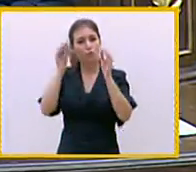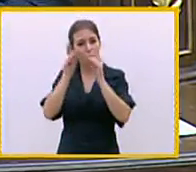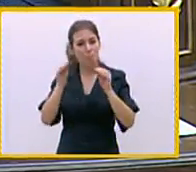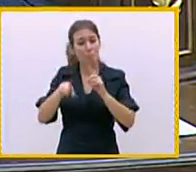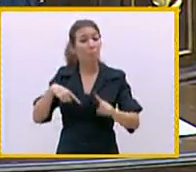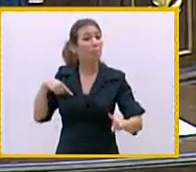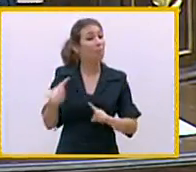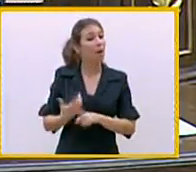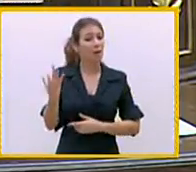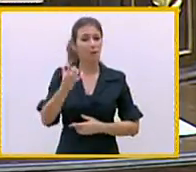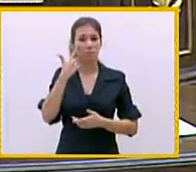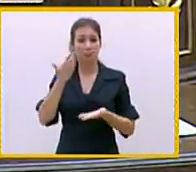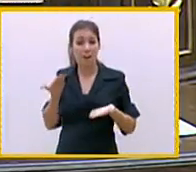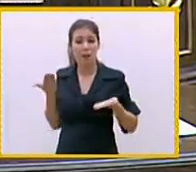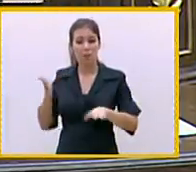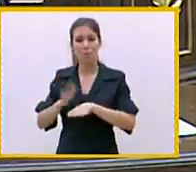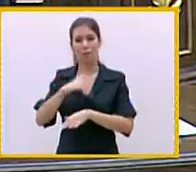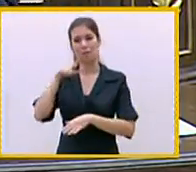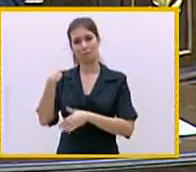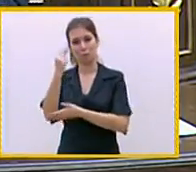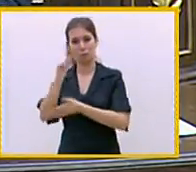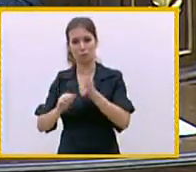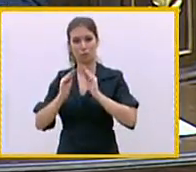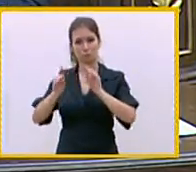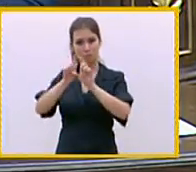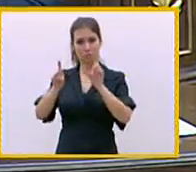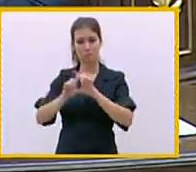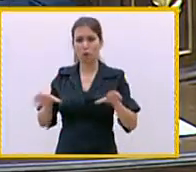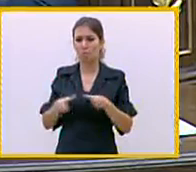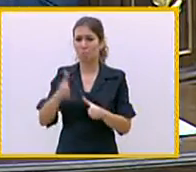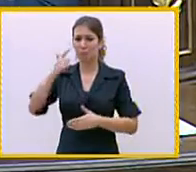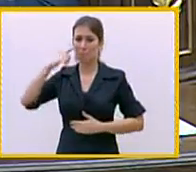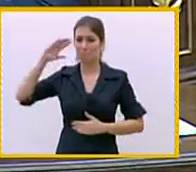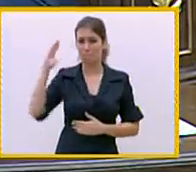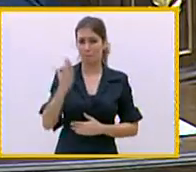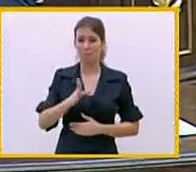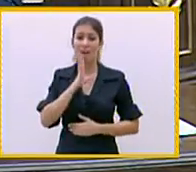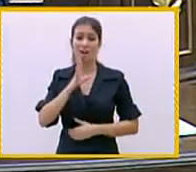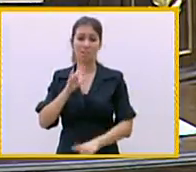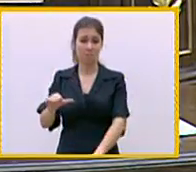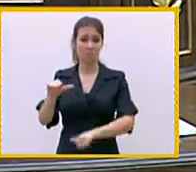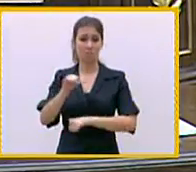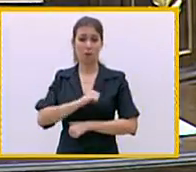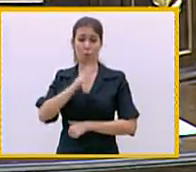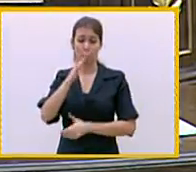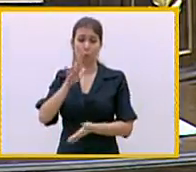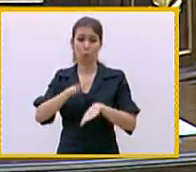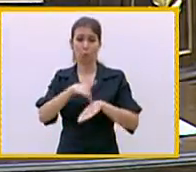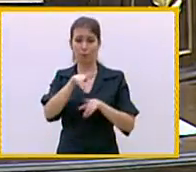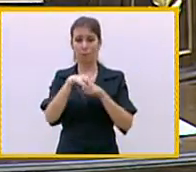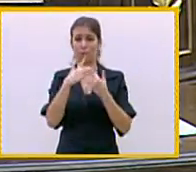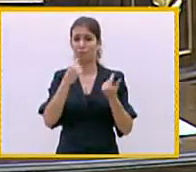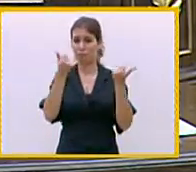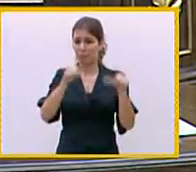las ayudas a la contratación en los colectivos más golpeados por la destrucción de empleo derivado de la crisis. El 2 de febrero